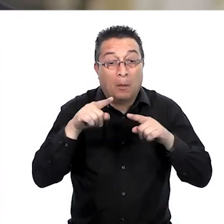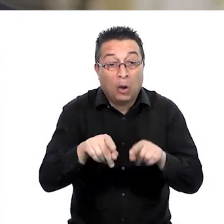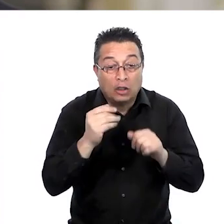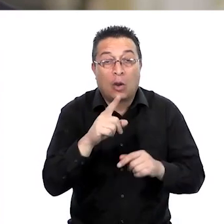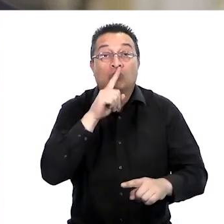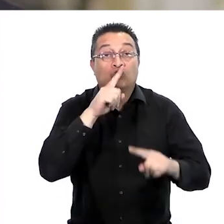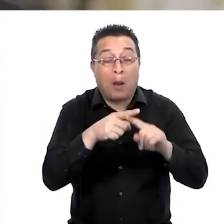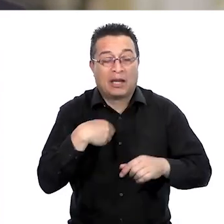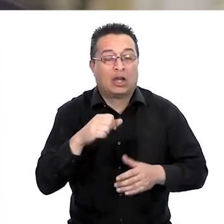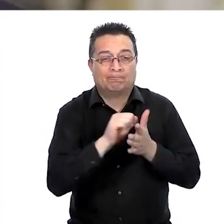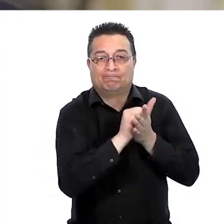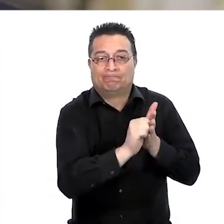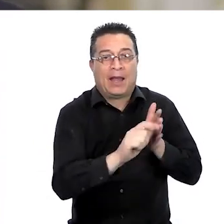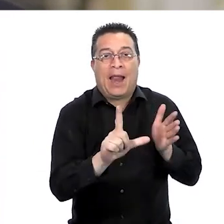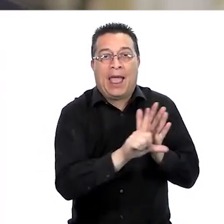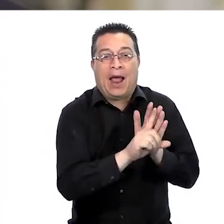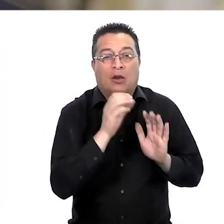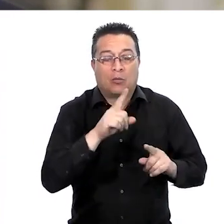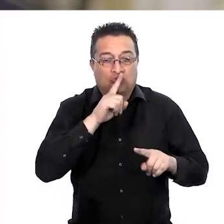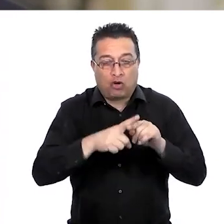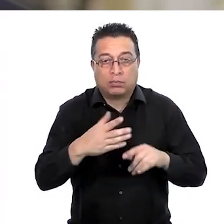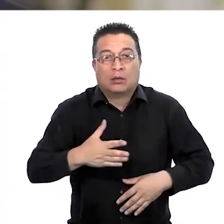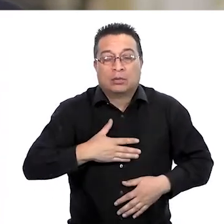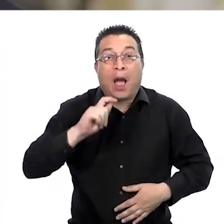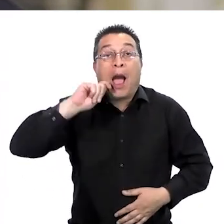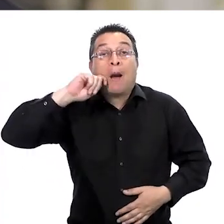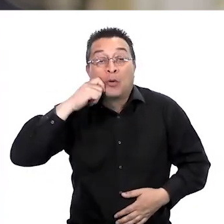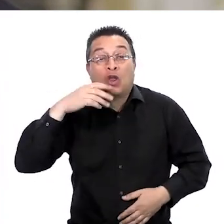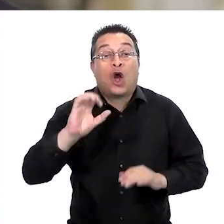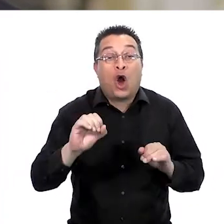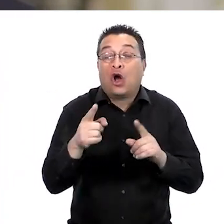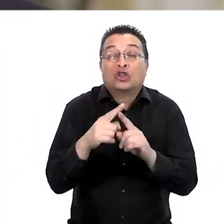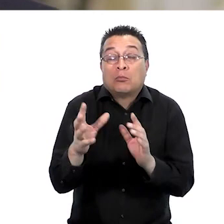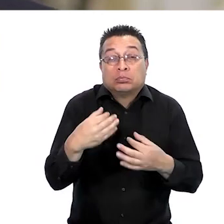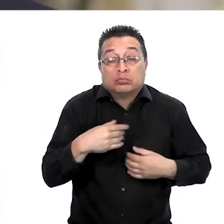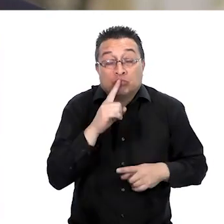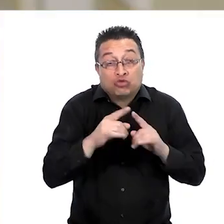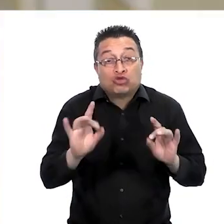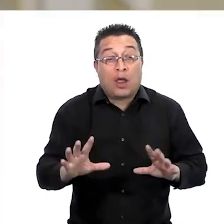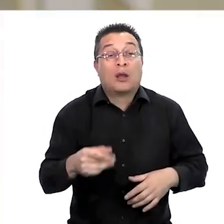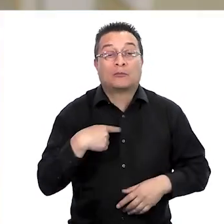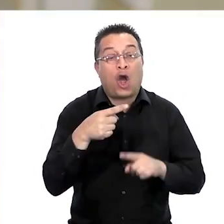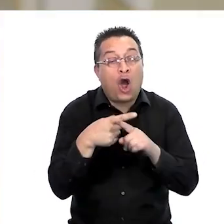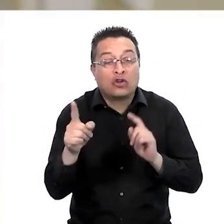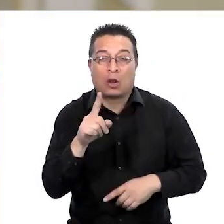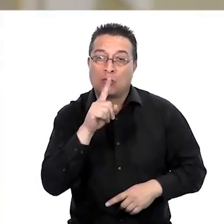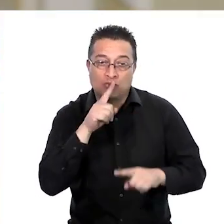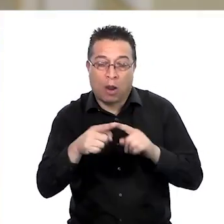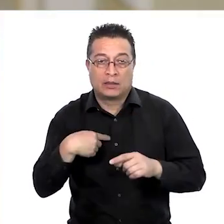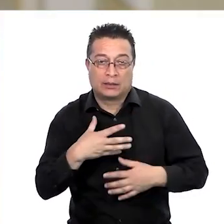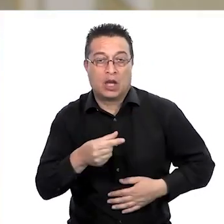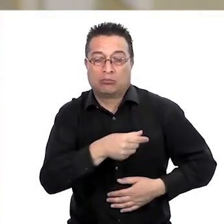como omitir mi nombre legal y llamarme como de tal apodo o decirme Adam, simplemente. Que me dicen por mi